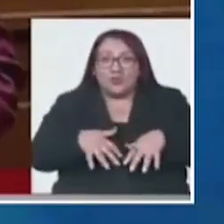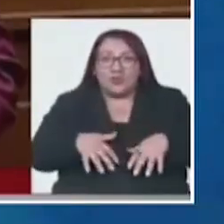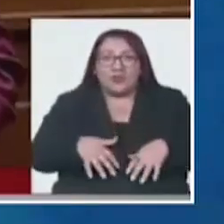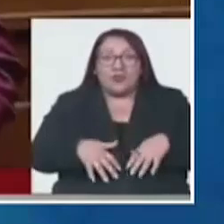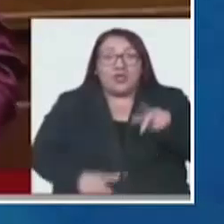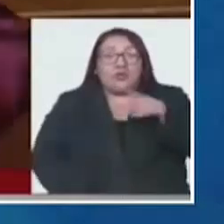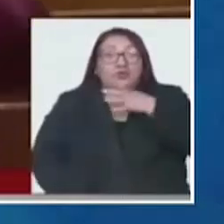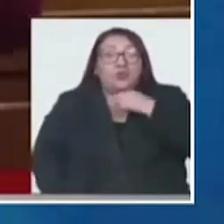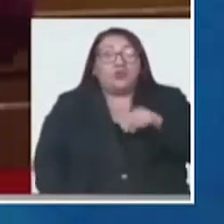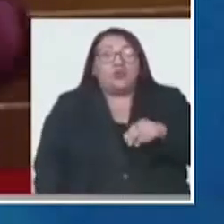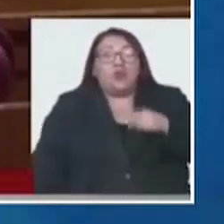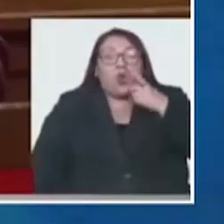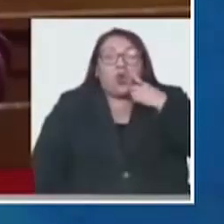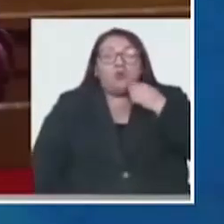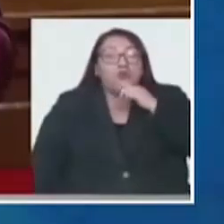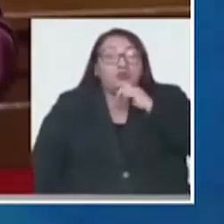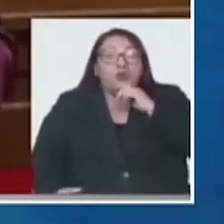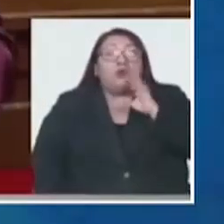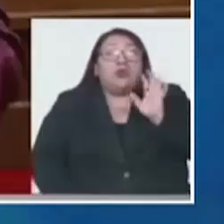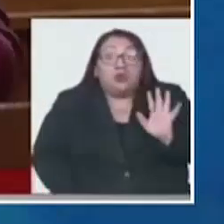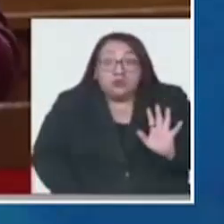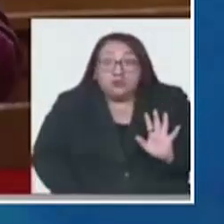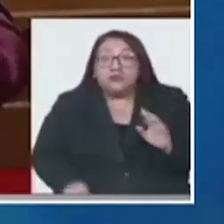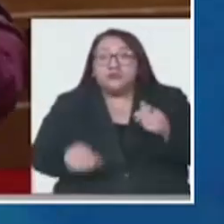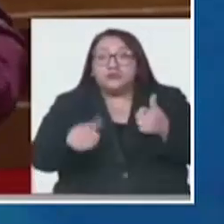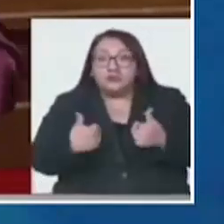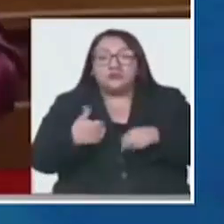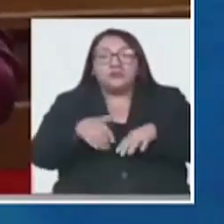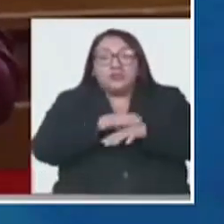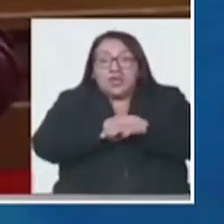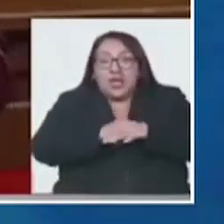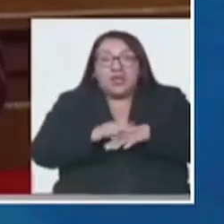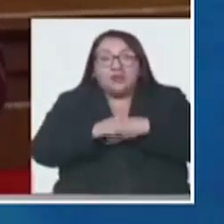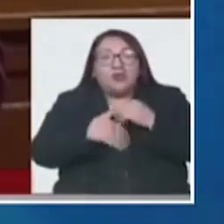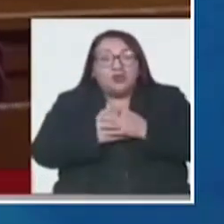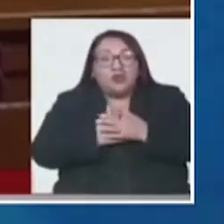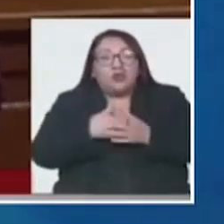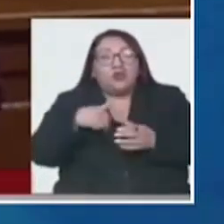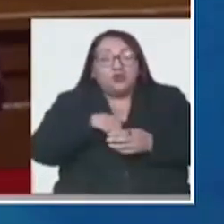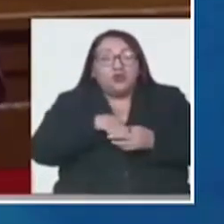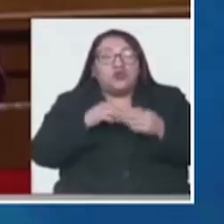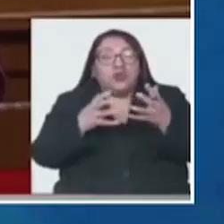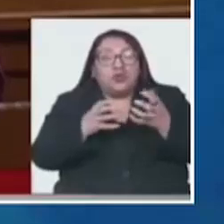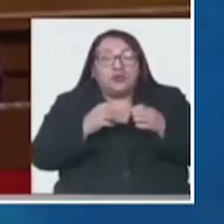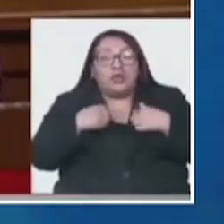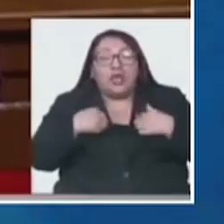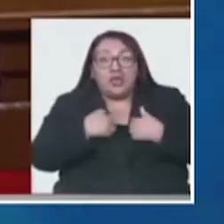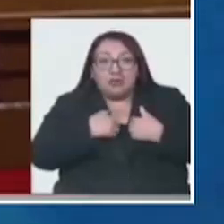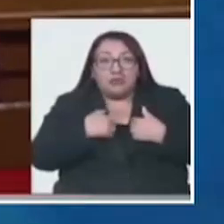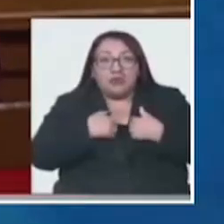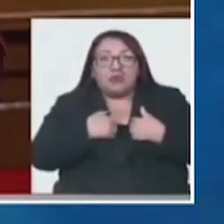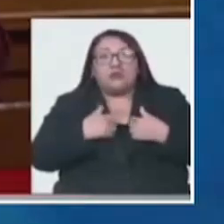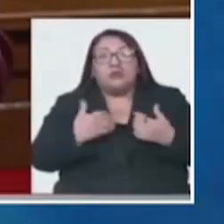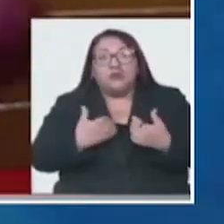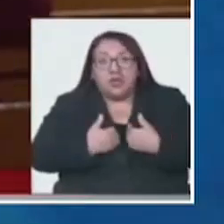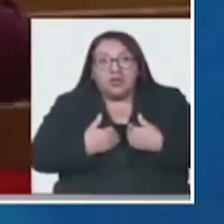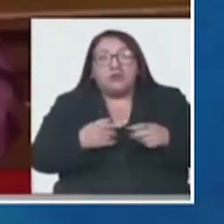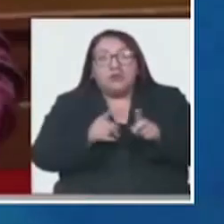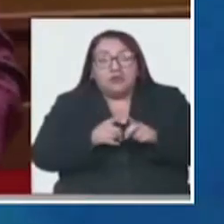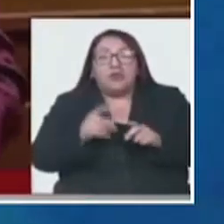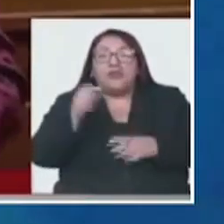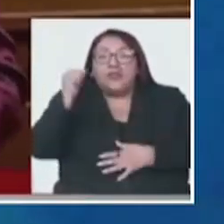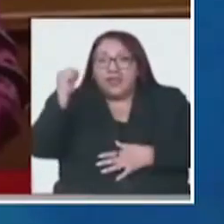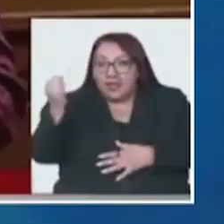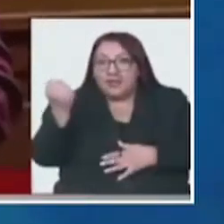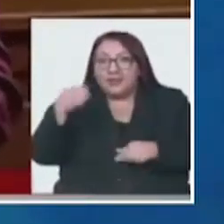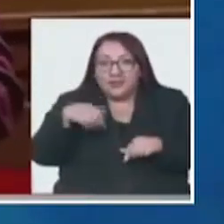Serrón, segundo vicepresidente del Congreso, dijo que era lo que tocaba, era lo que correspondía, que los congresistas estaban en su